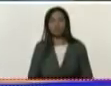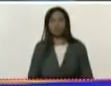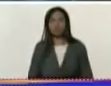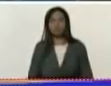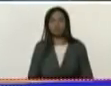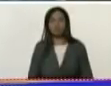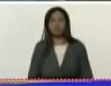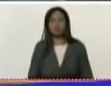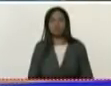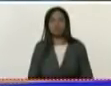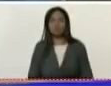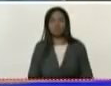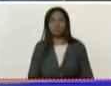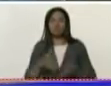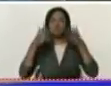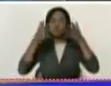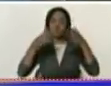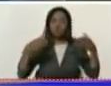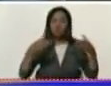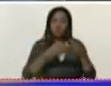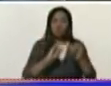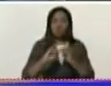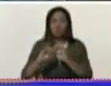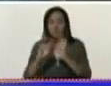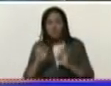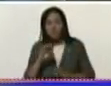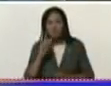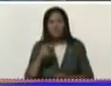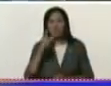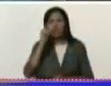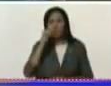y que formaba parte de la célula de este terrorista que